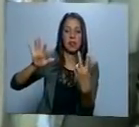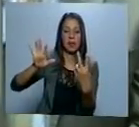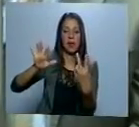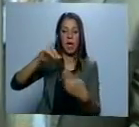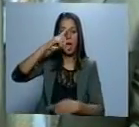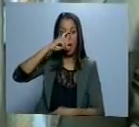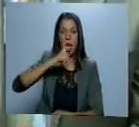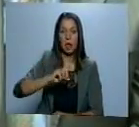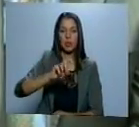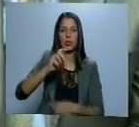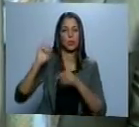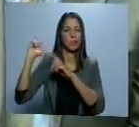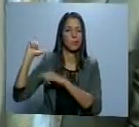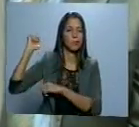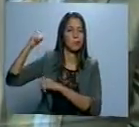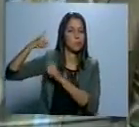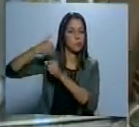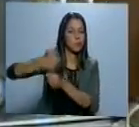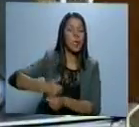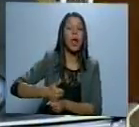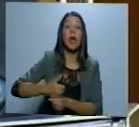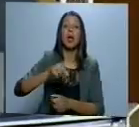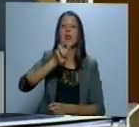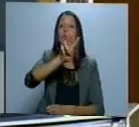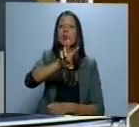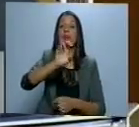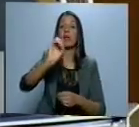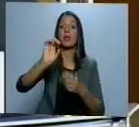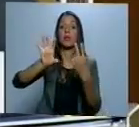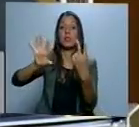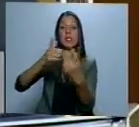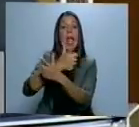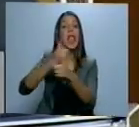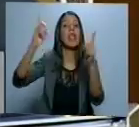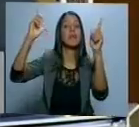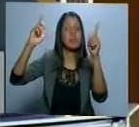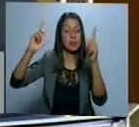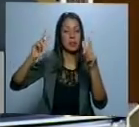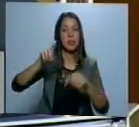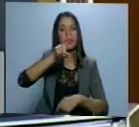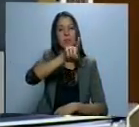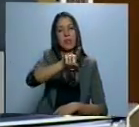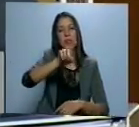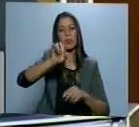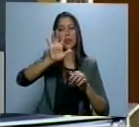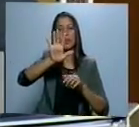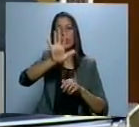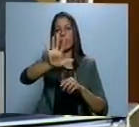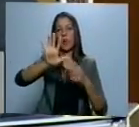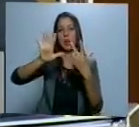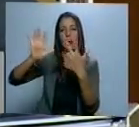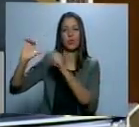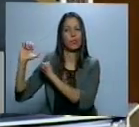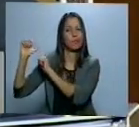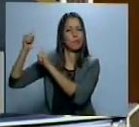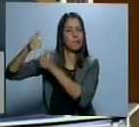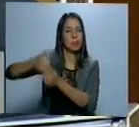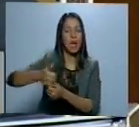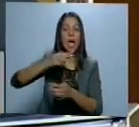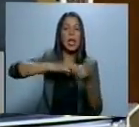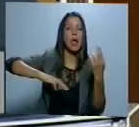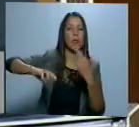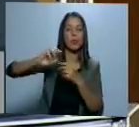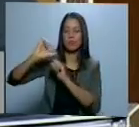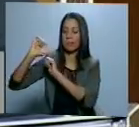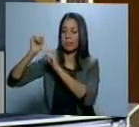año 207 de la Independencia, 158 de la Federación y 18 de la Revolución